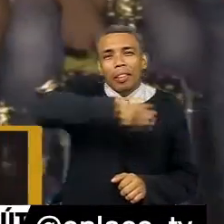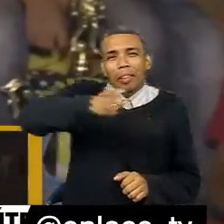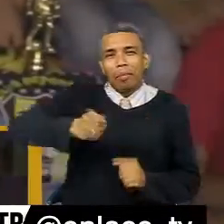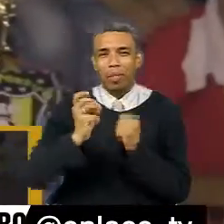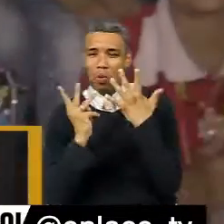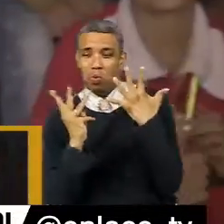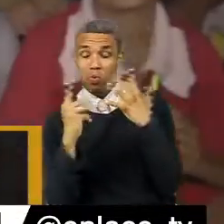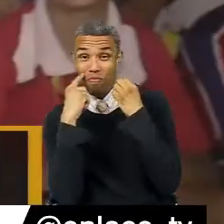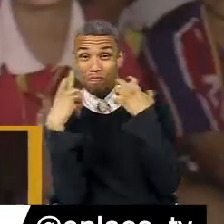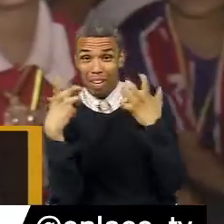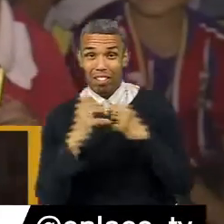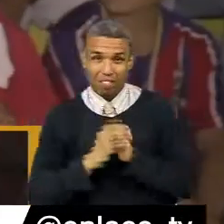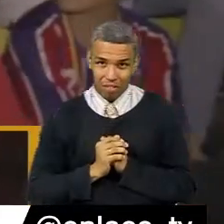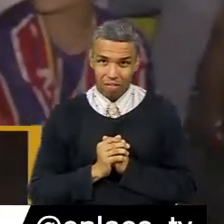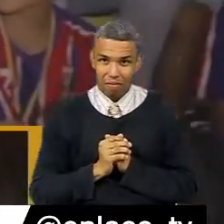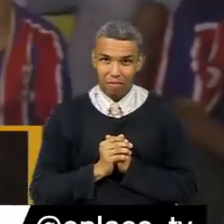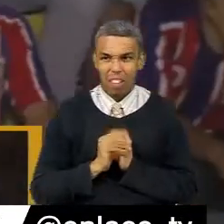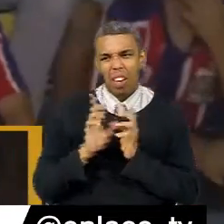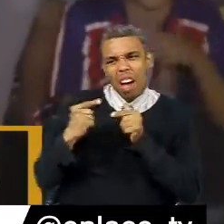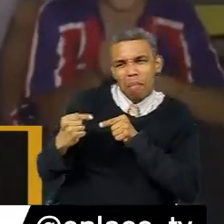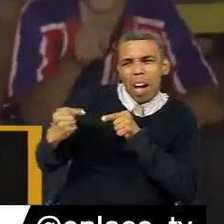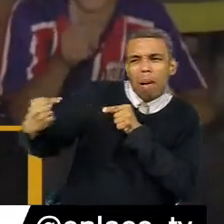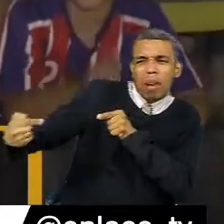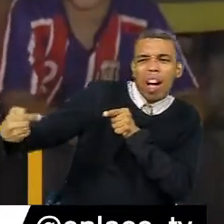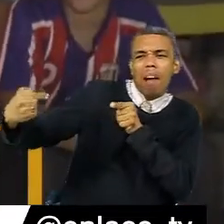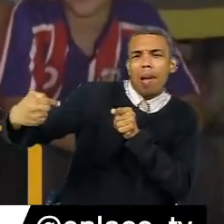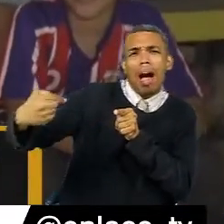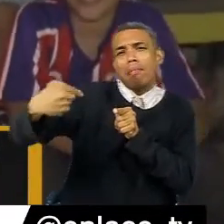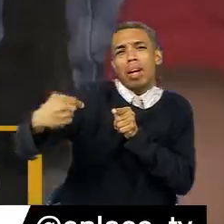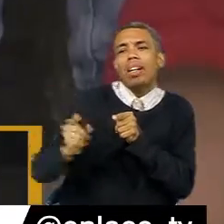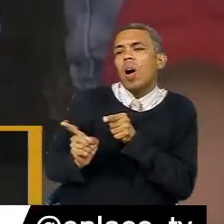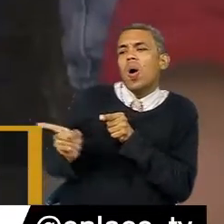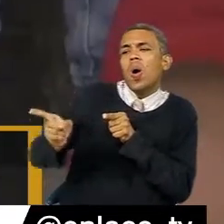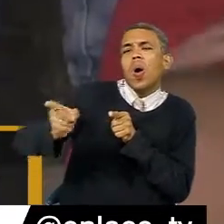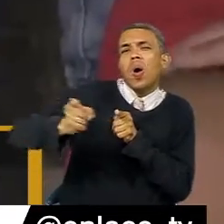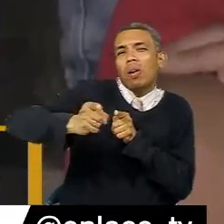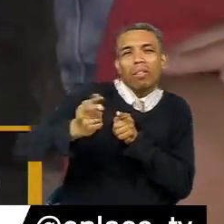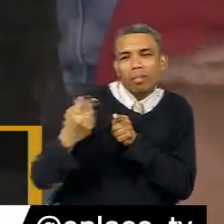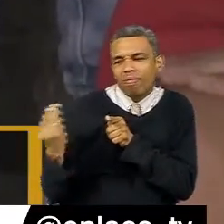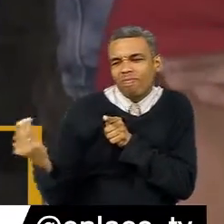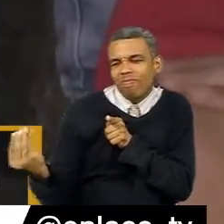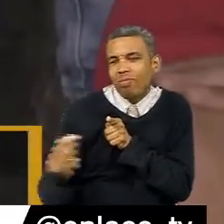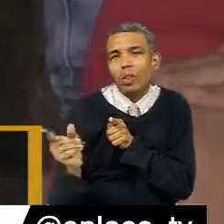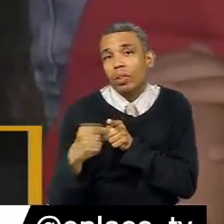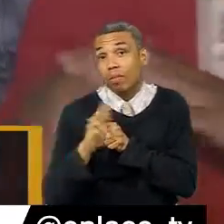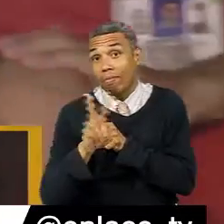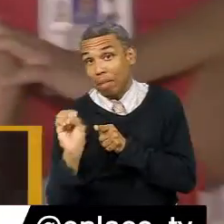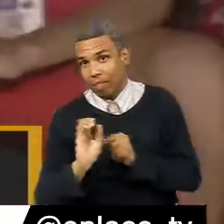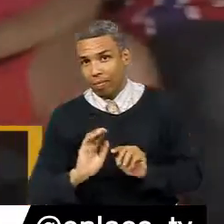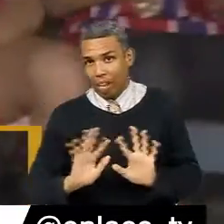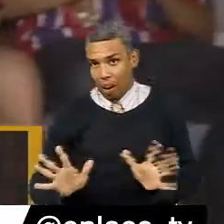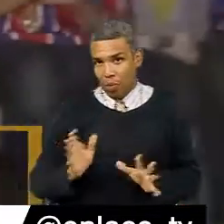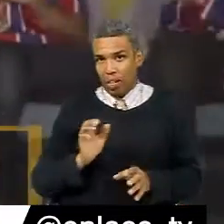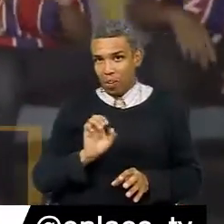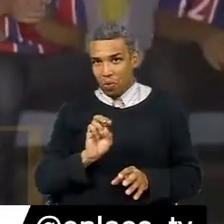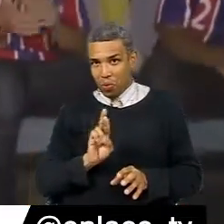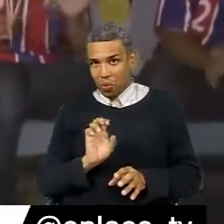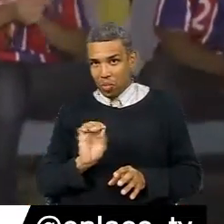donde se enfrentaron con 20 equipos de diferentes regiones del país. Ahora, el Club Oro Negro se prepara para próximos